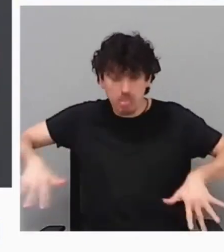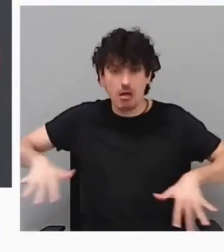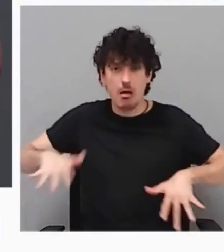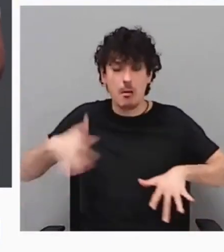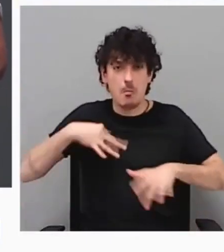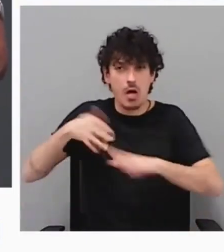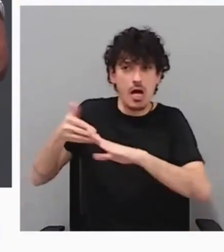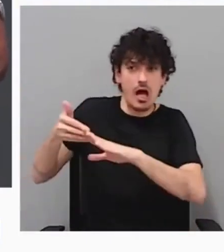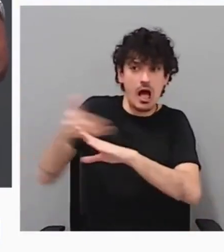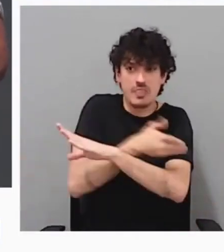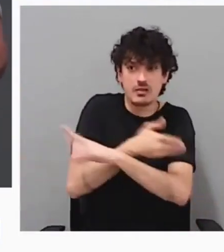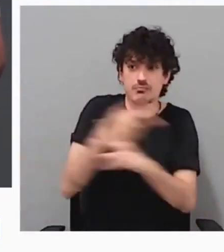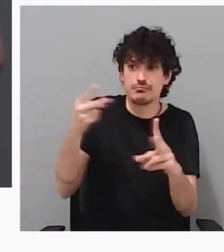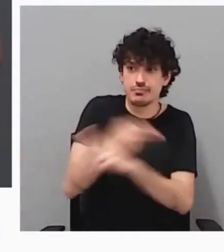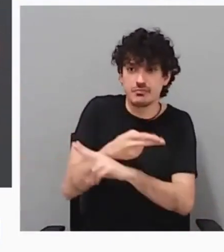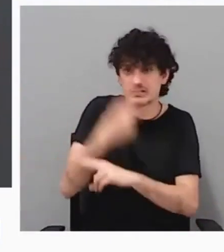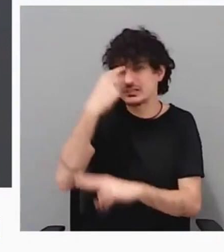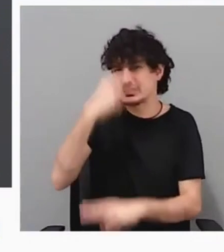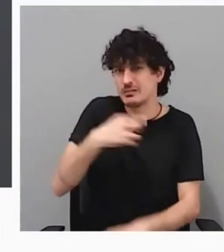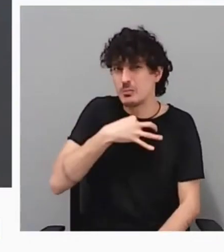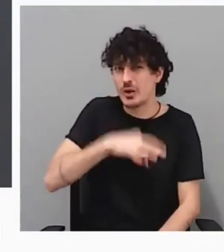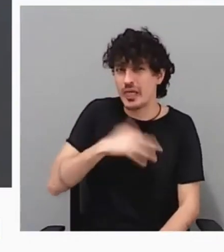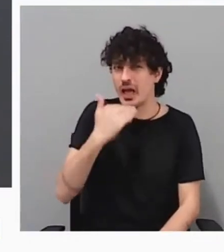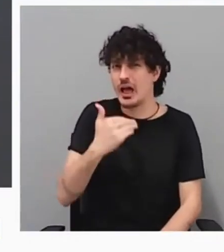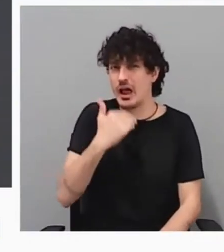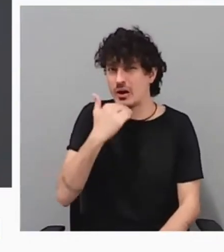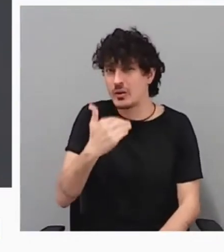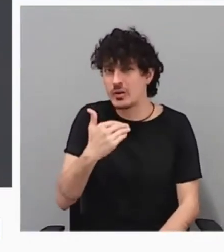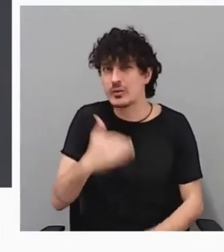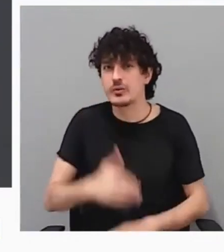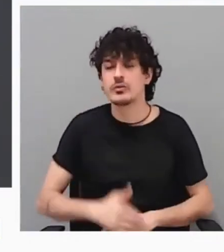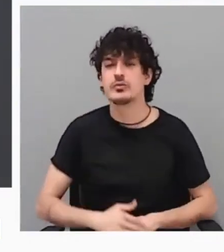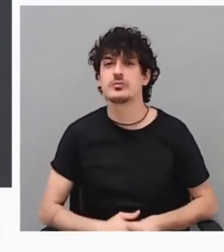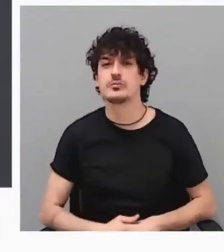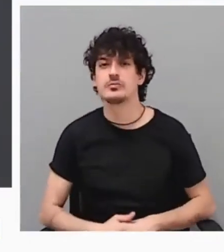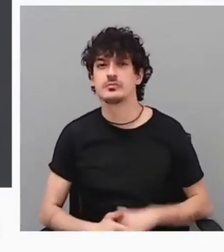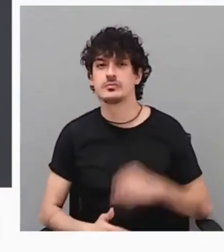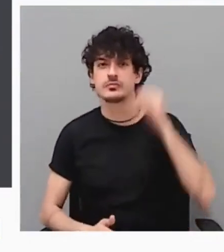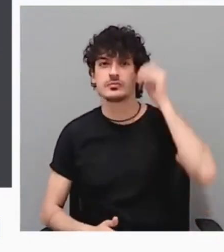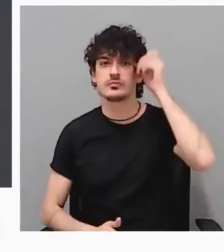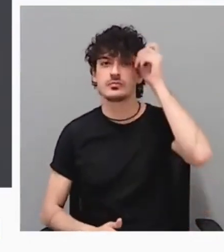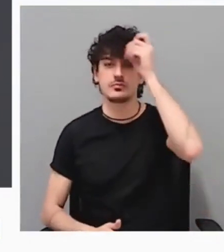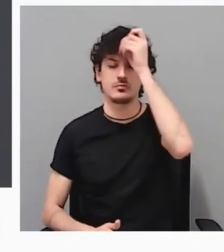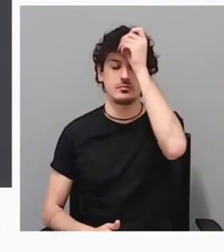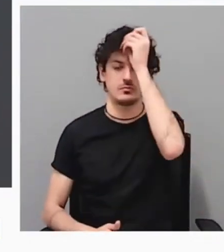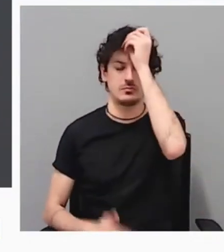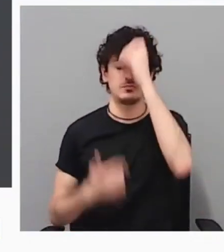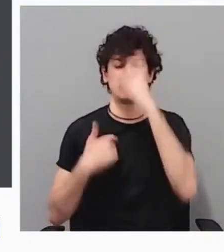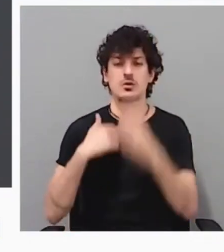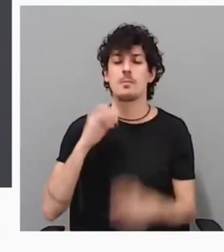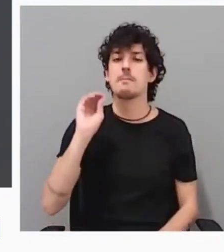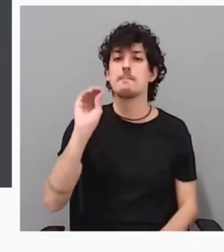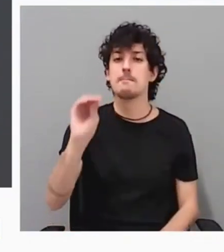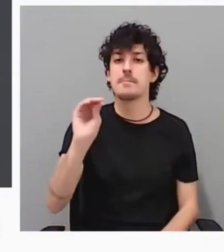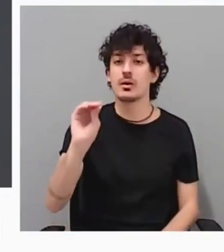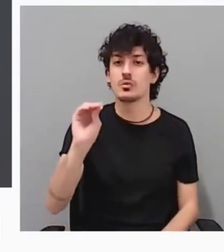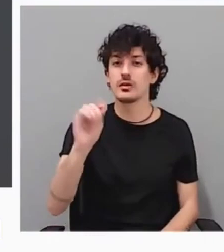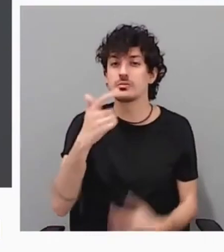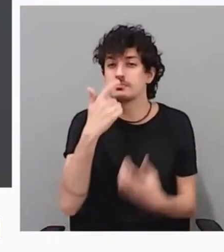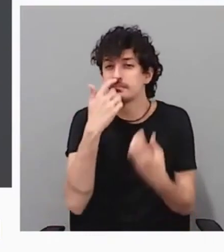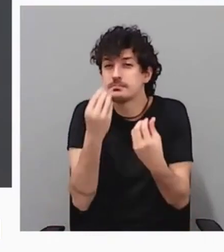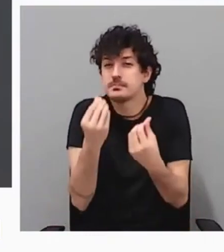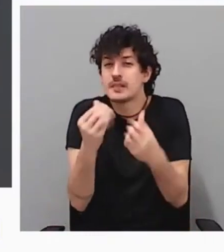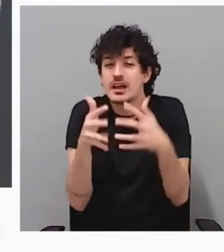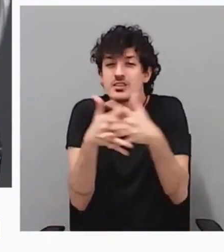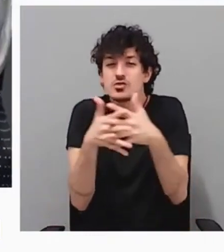reduccionismo parece que no son el camino, pero predecir, no, sí lo son, en parte. Pero déjame preguntarte por la predicción de la estructura de las